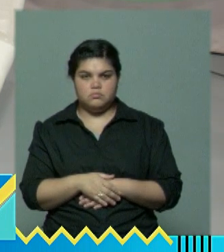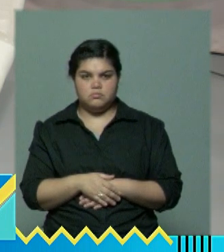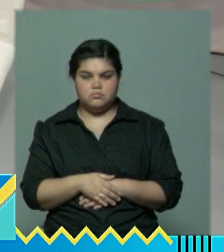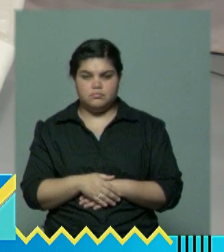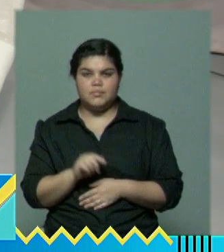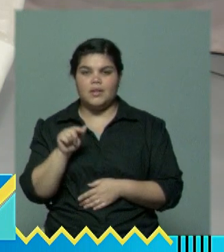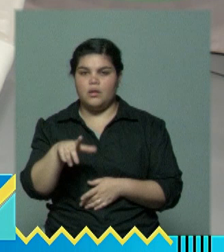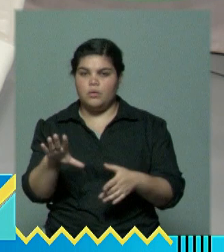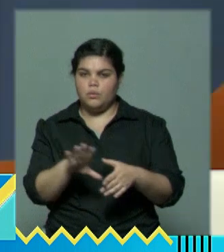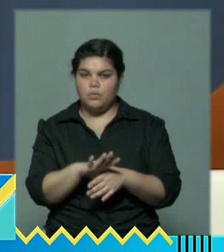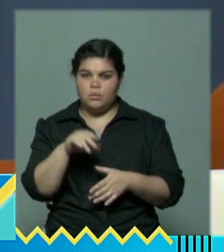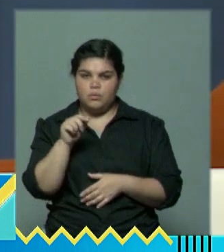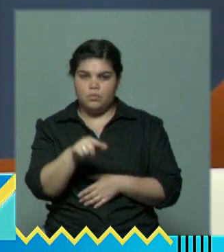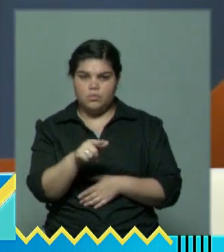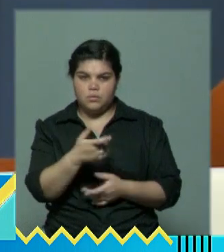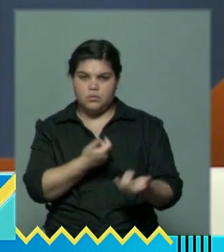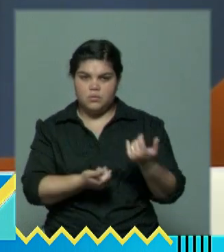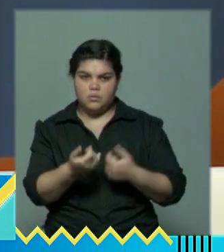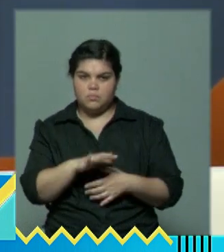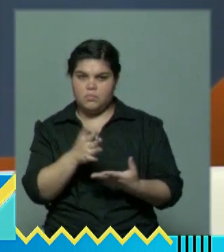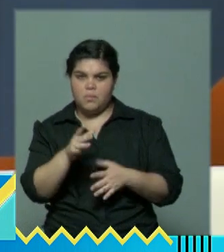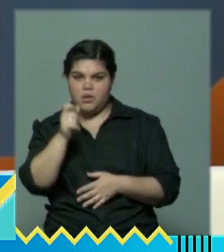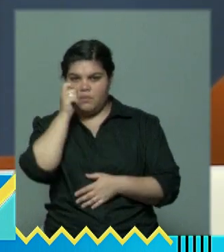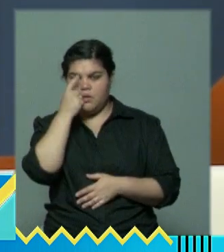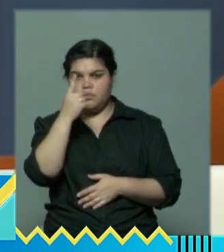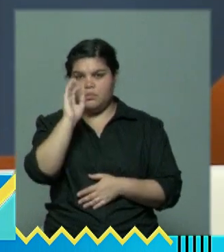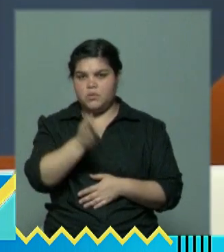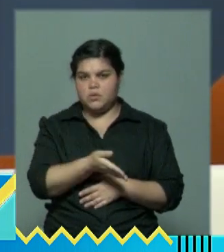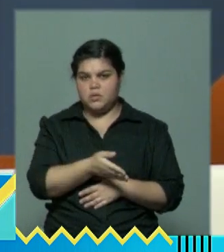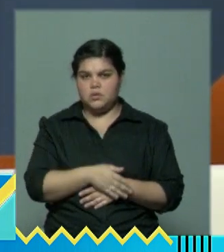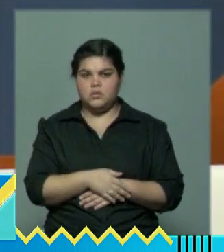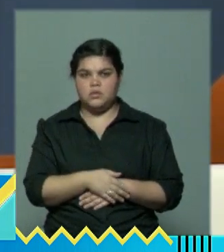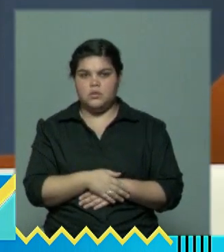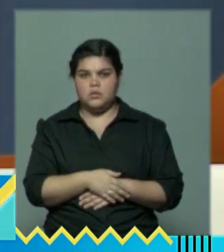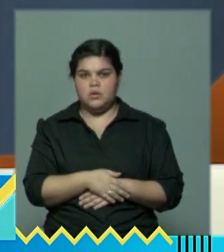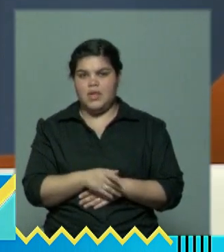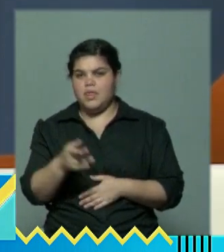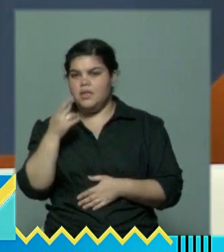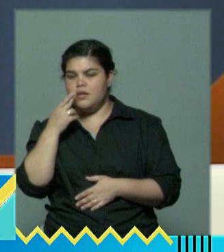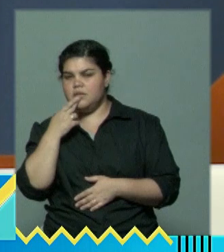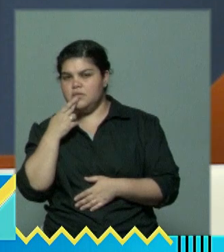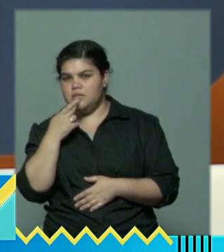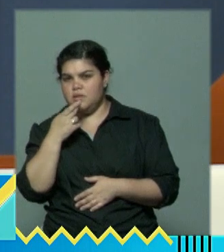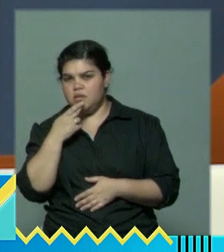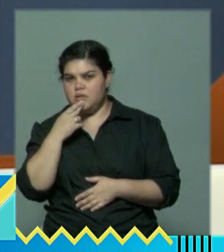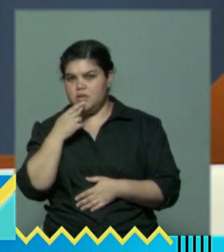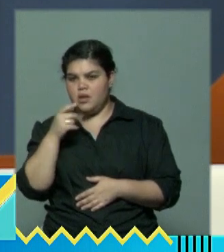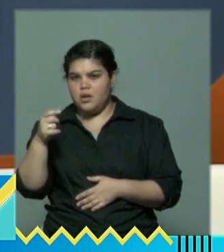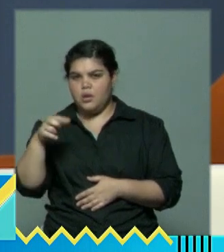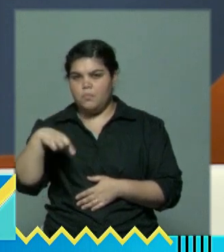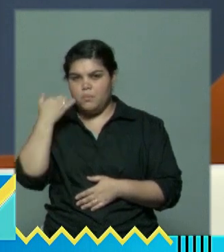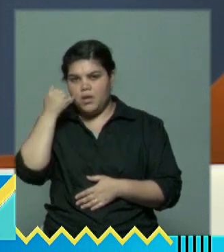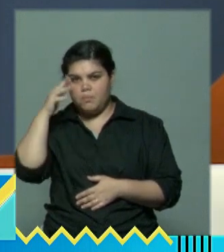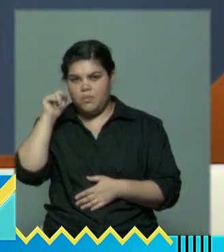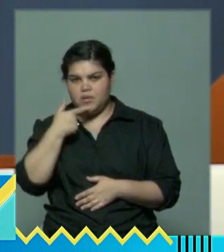la carga sobre que estaba alrededor del 21% y de las 17% para las pymes, ahora se va a unificar en un